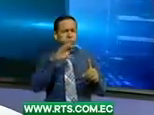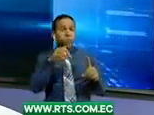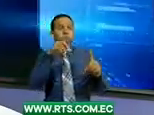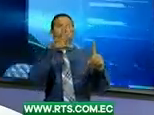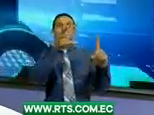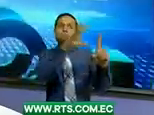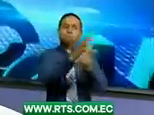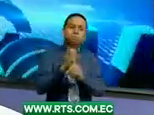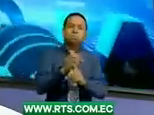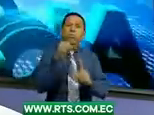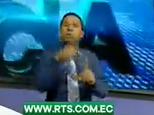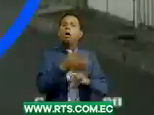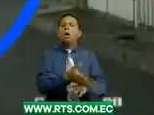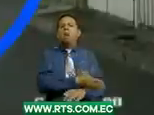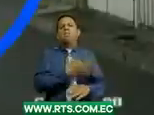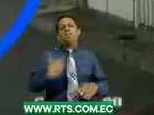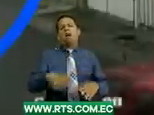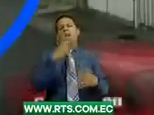antecedentes delictivos.